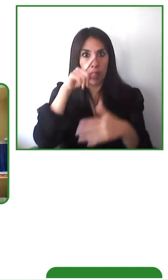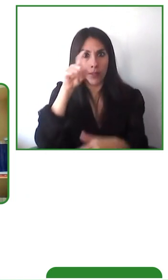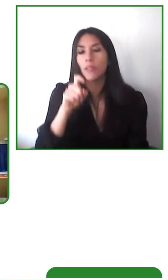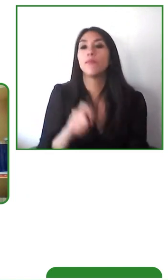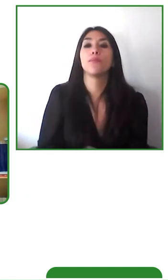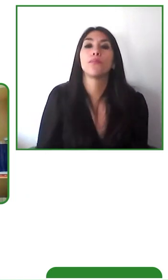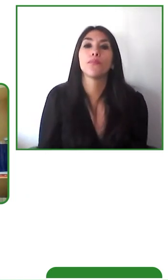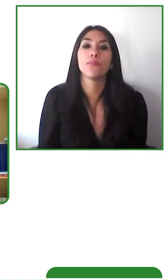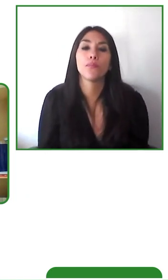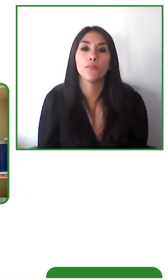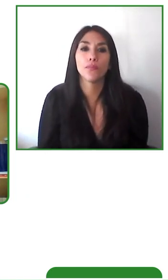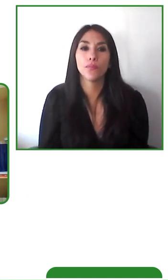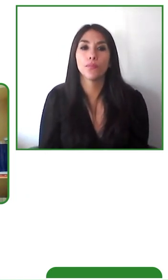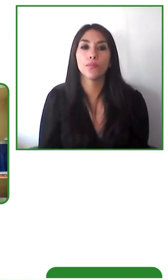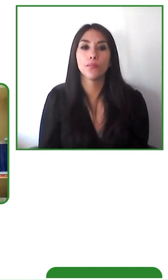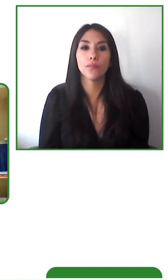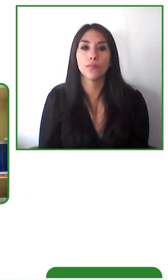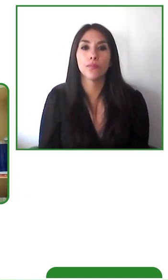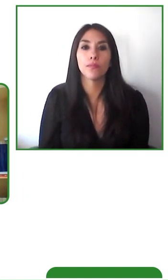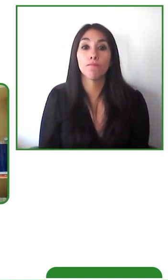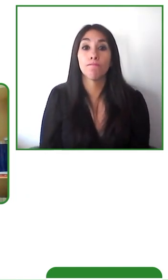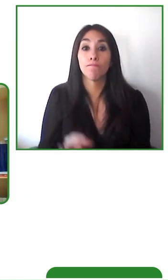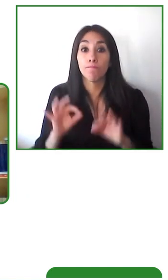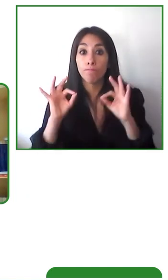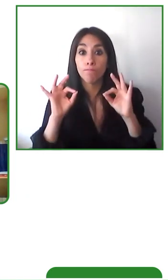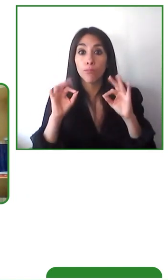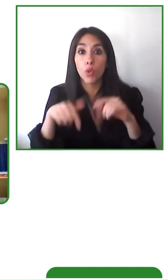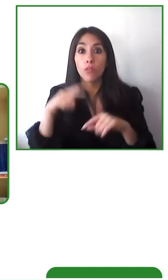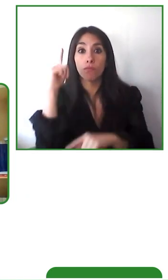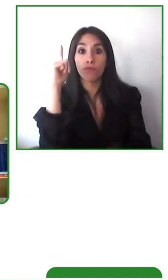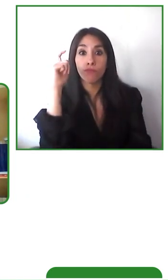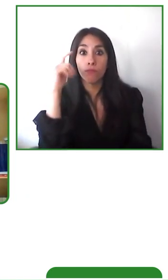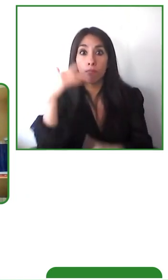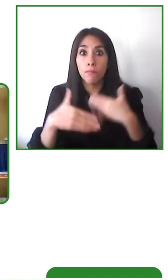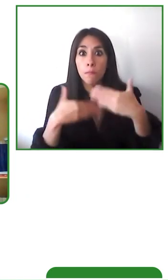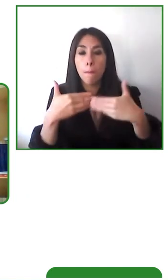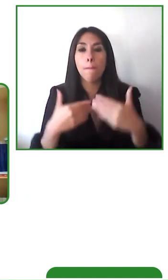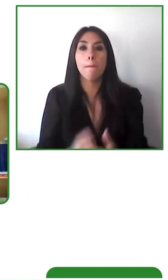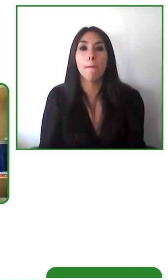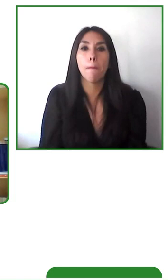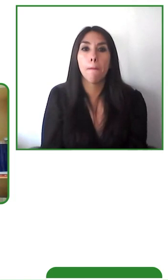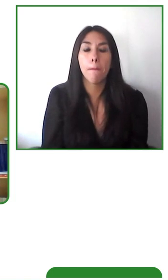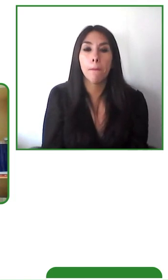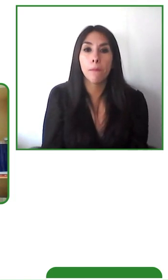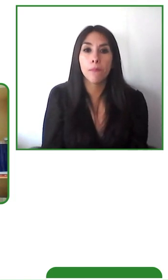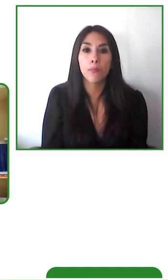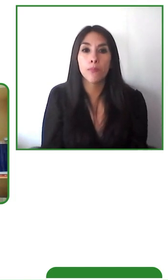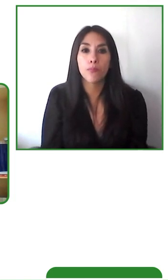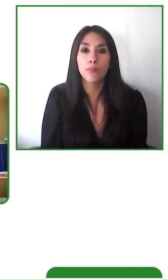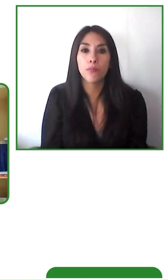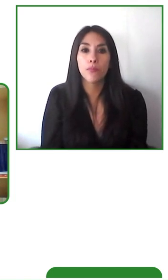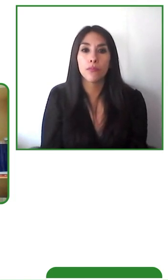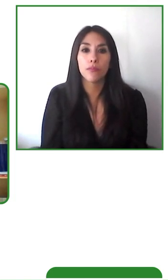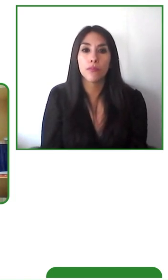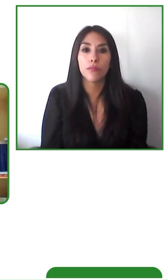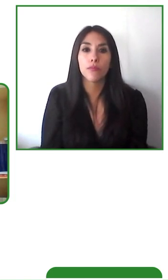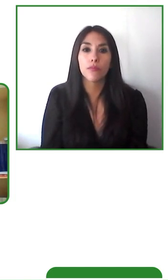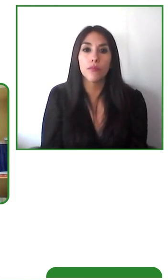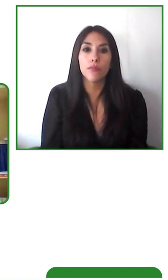Vale, entonces voy a iniciar el compartir pantalla. Okay, I'm just going to begin my presentation. Let me share my screen